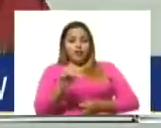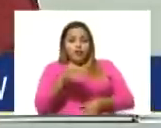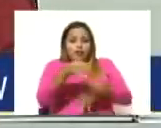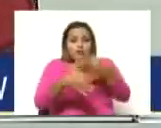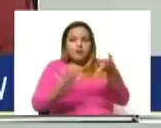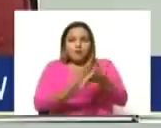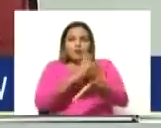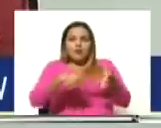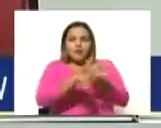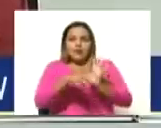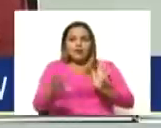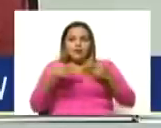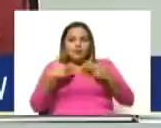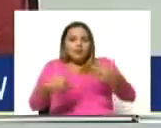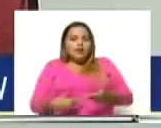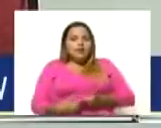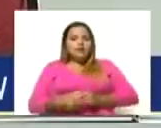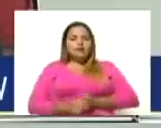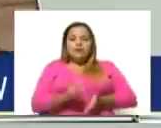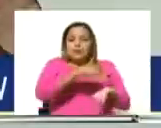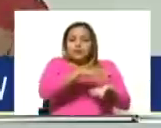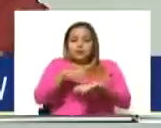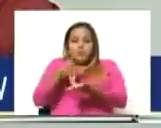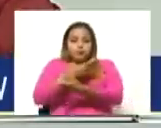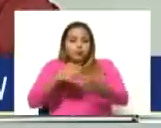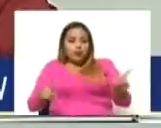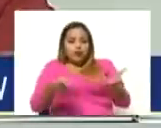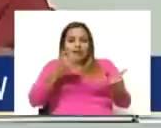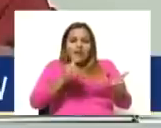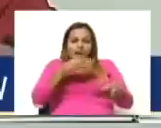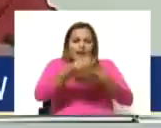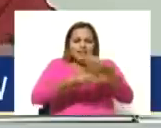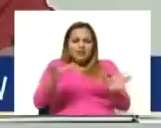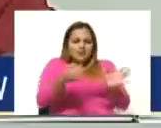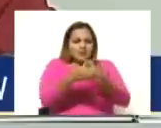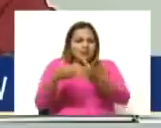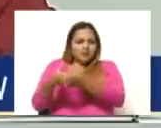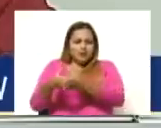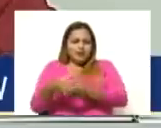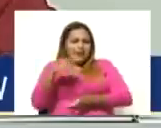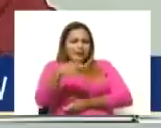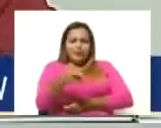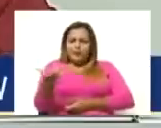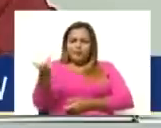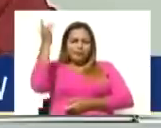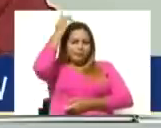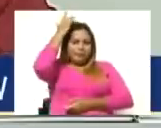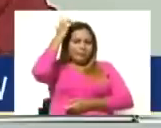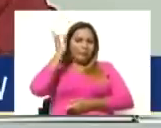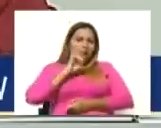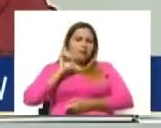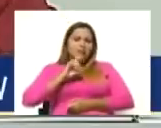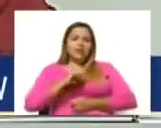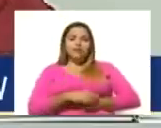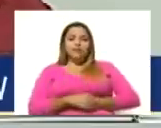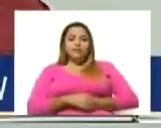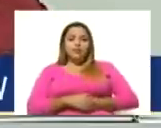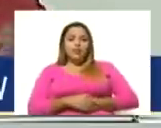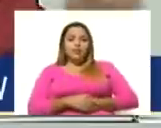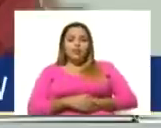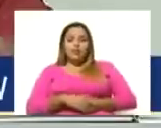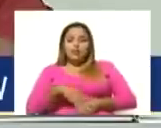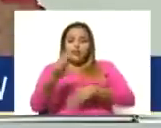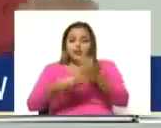de participación y democracia y da foro. Mentira. Hipócritas es lo que son. Víctor Luis Bol, a los